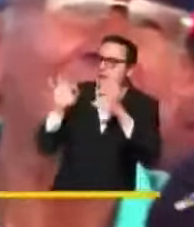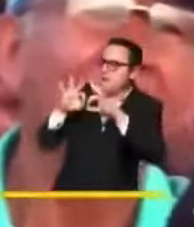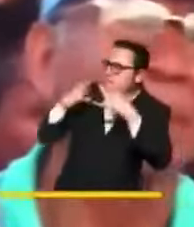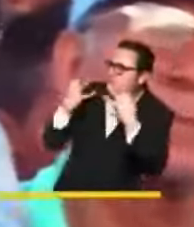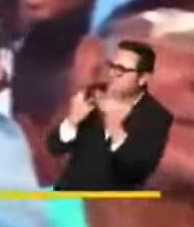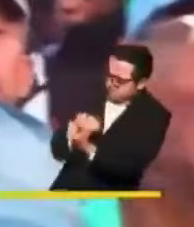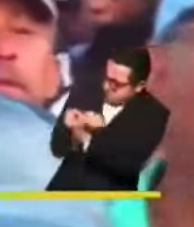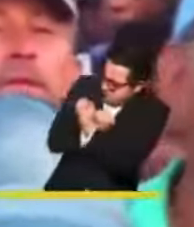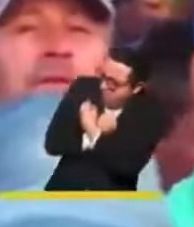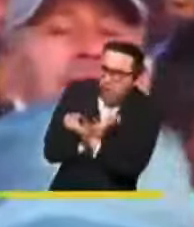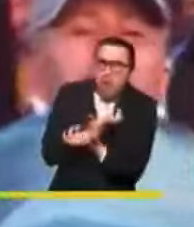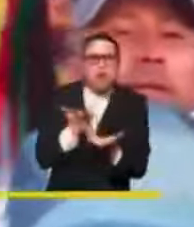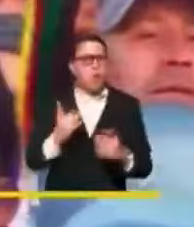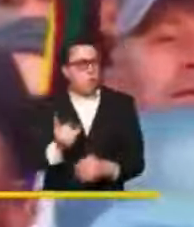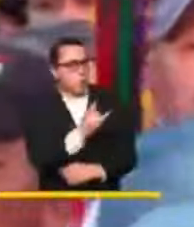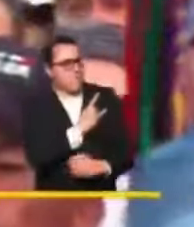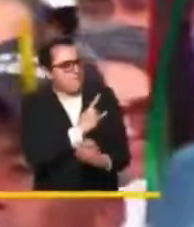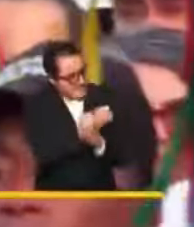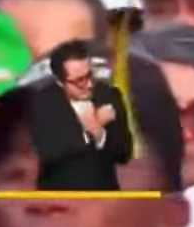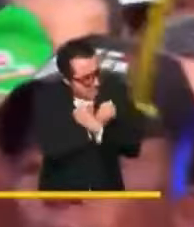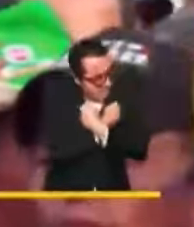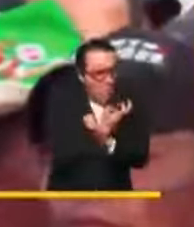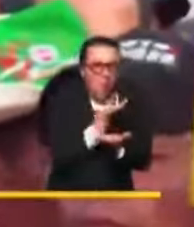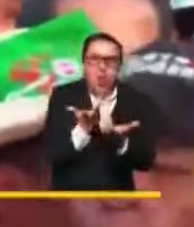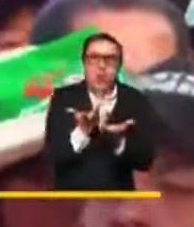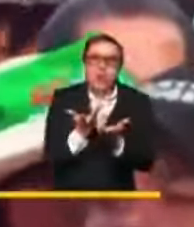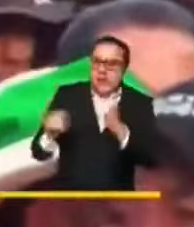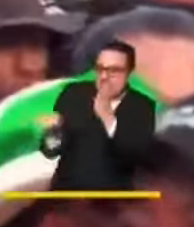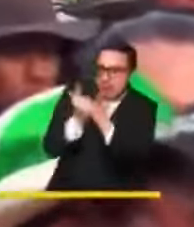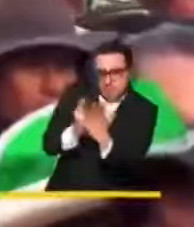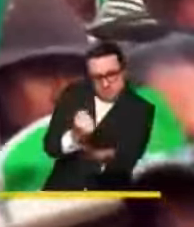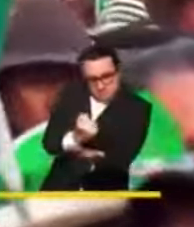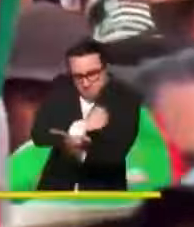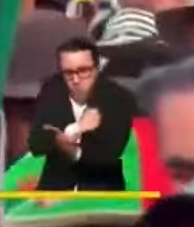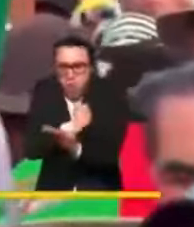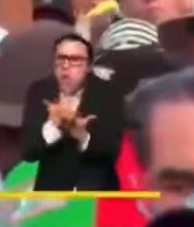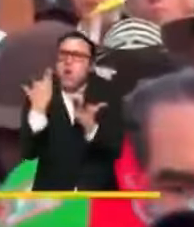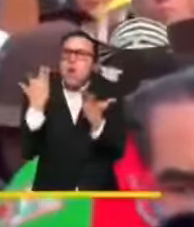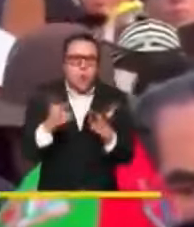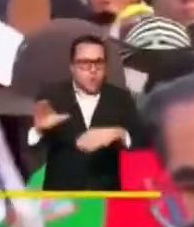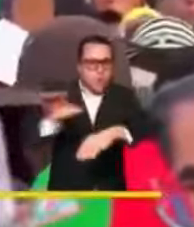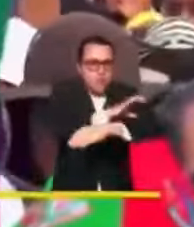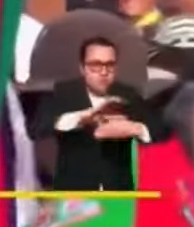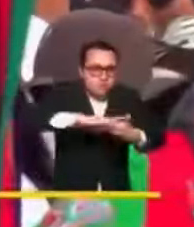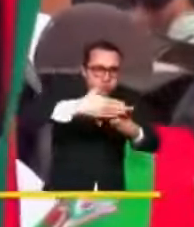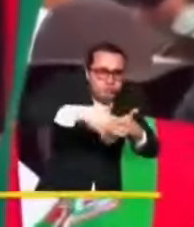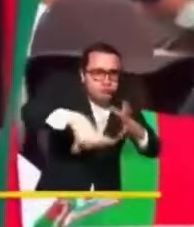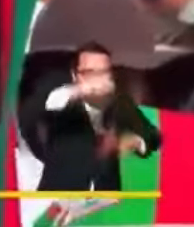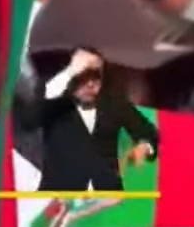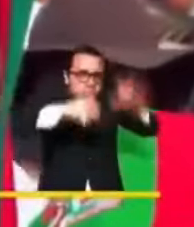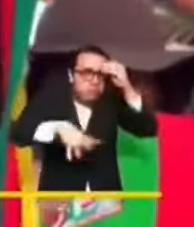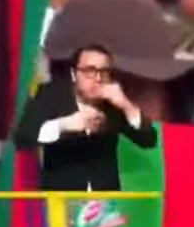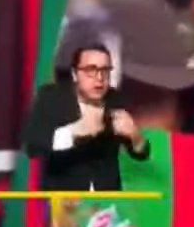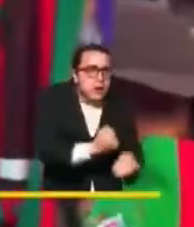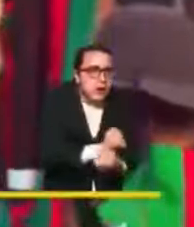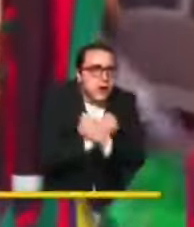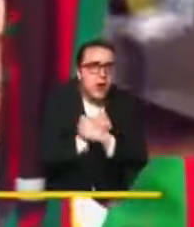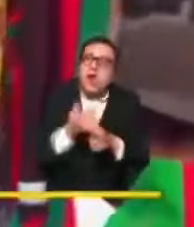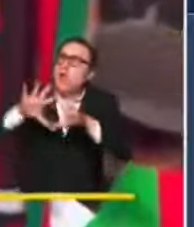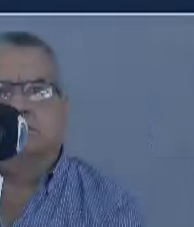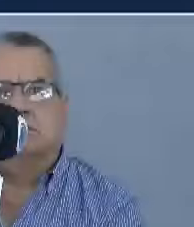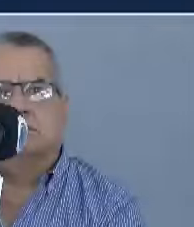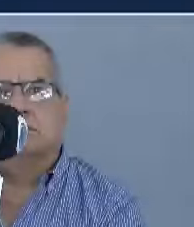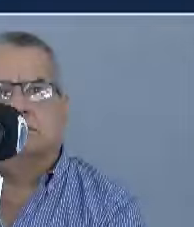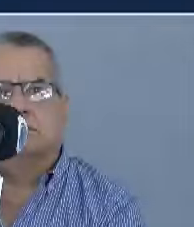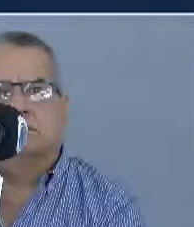del sector, construya la reforma de la salud con los actores del sector, y no fue posible. Y no fue posible porque el gobierno no le